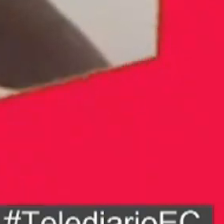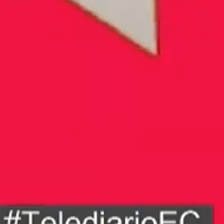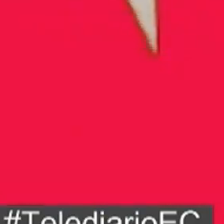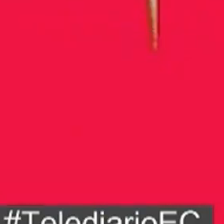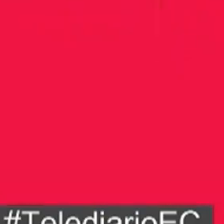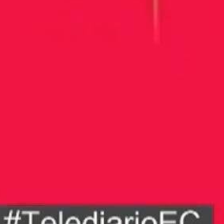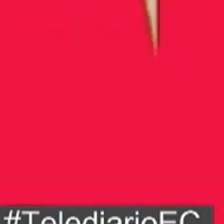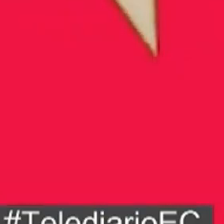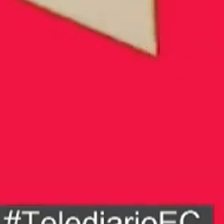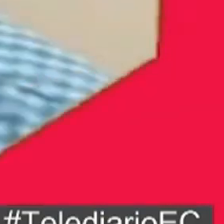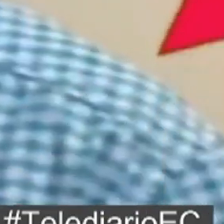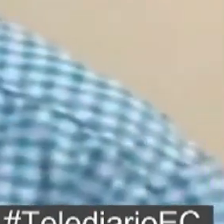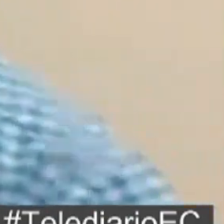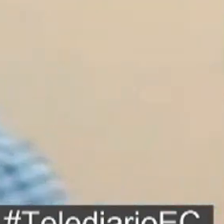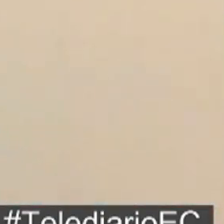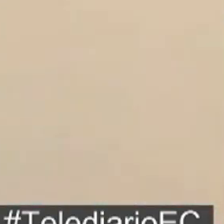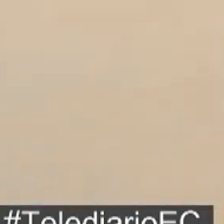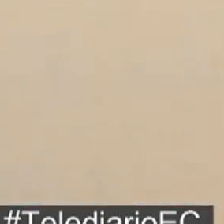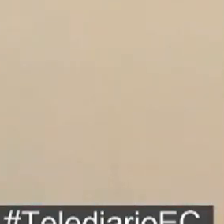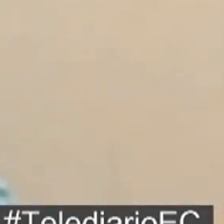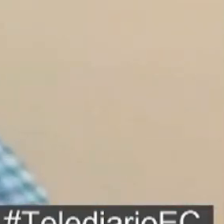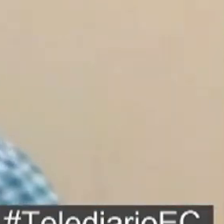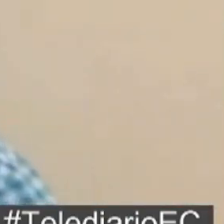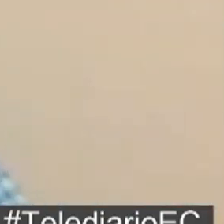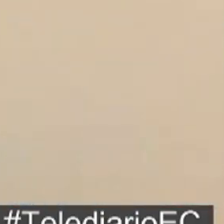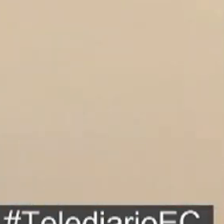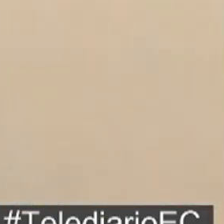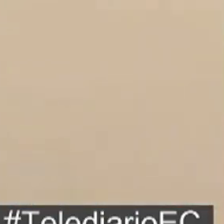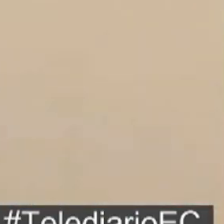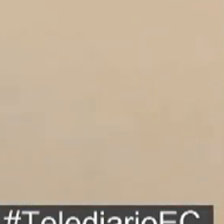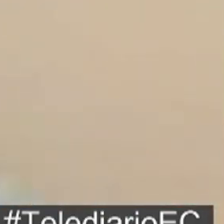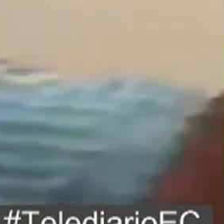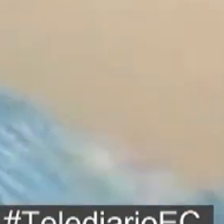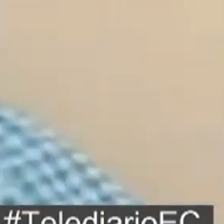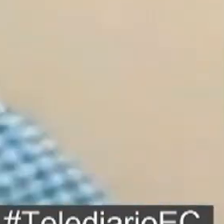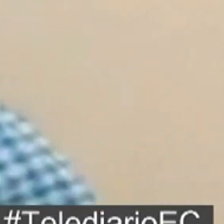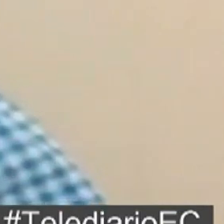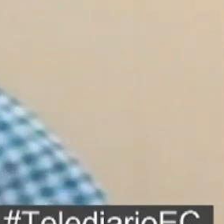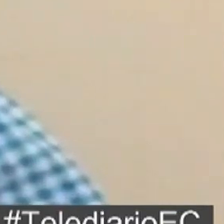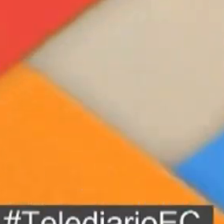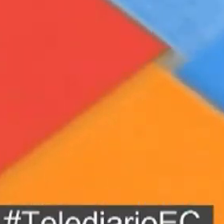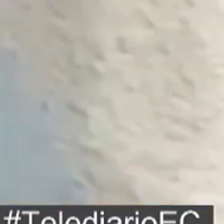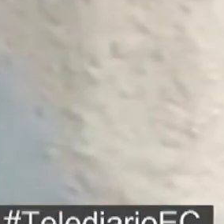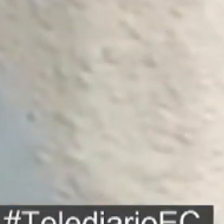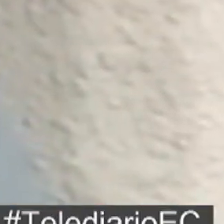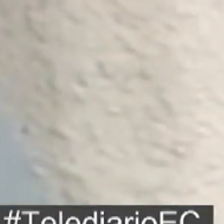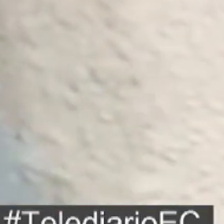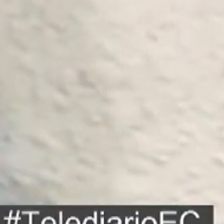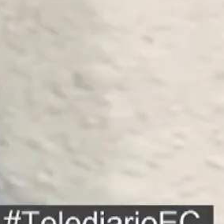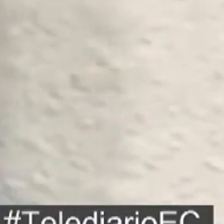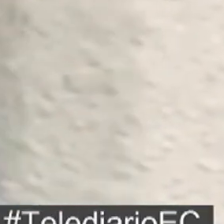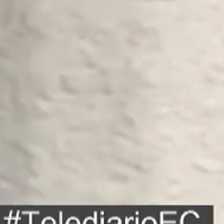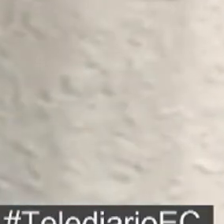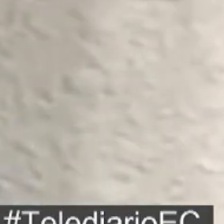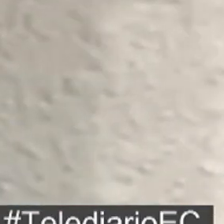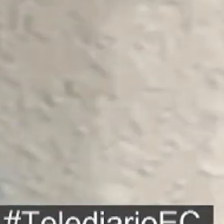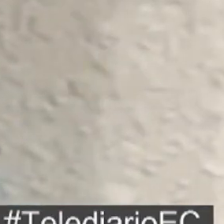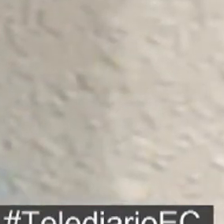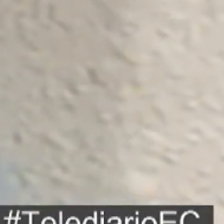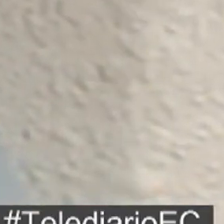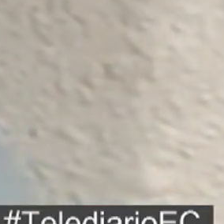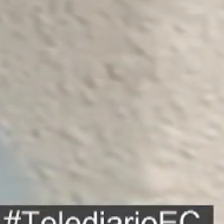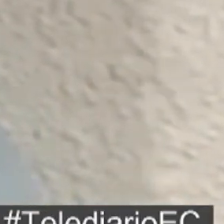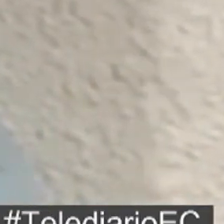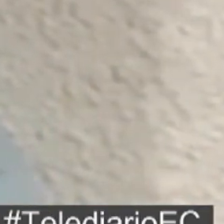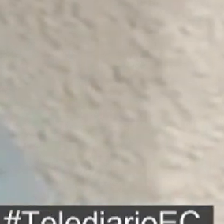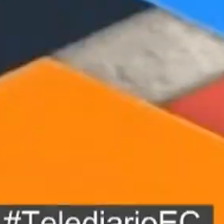mamá quizás con todos vamos a una fiesta mientras su